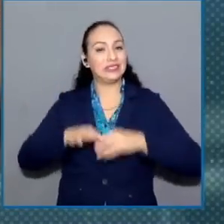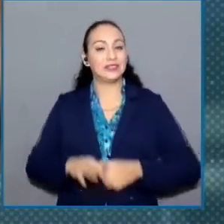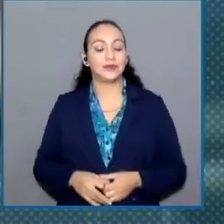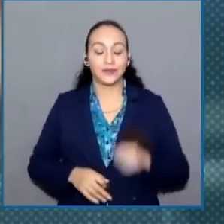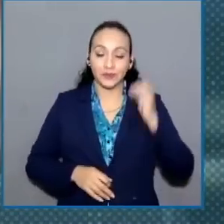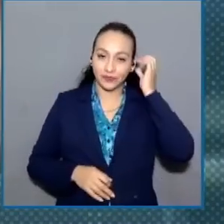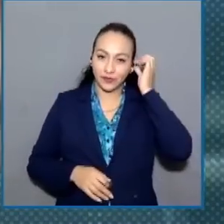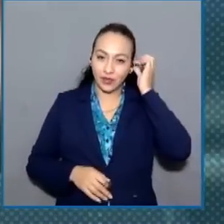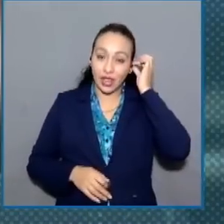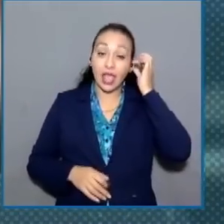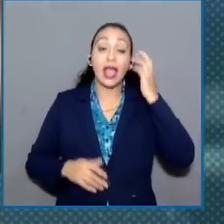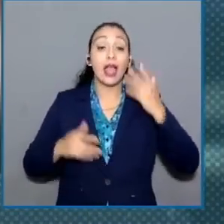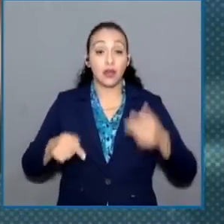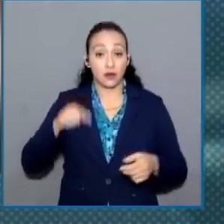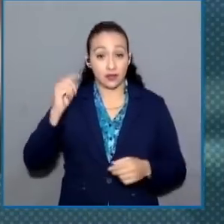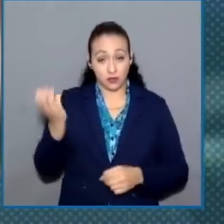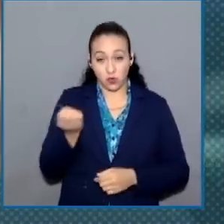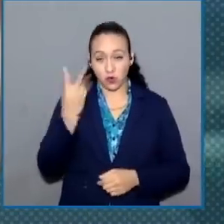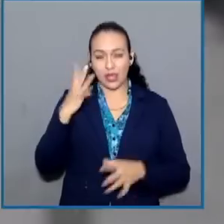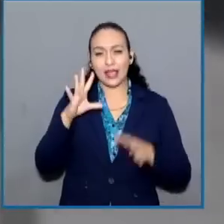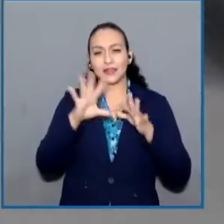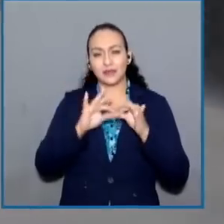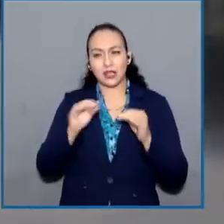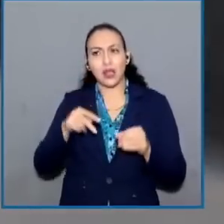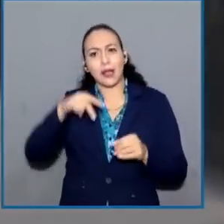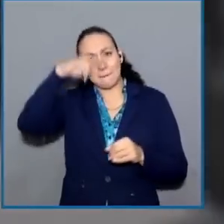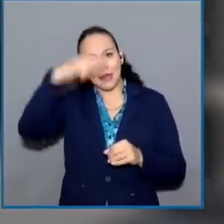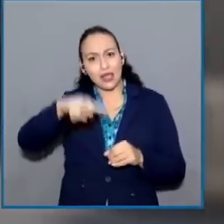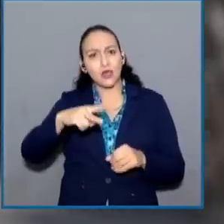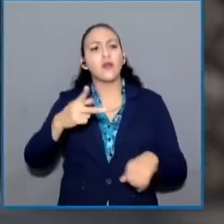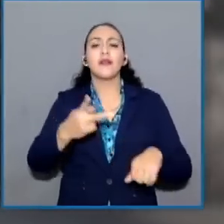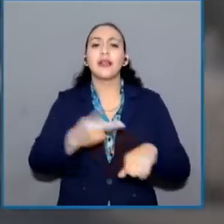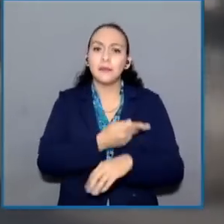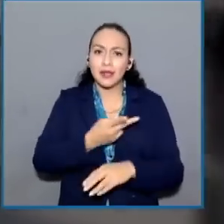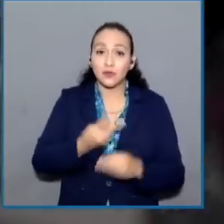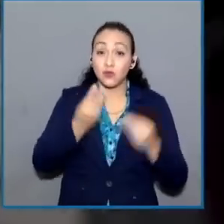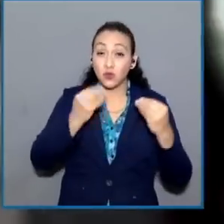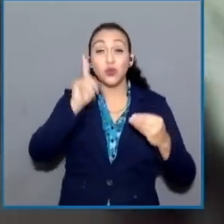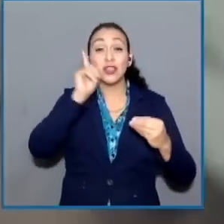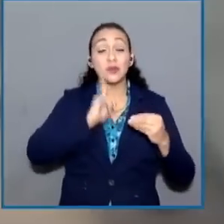en México, expertas alertaron que los patrones socioculturales machistas